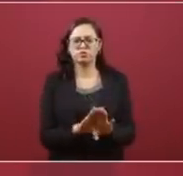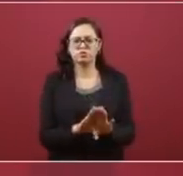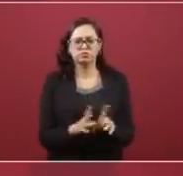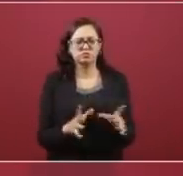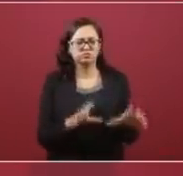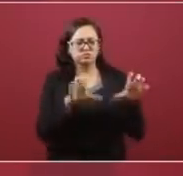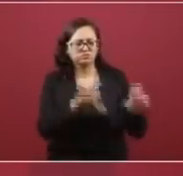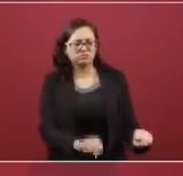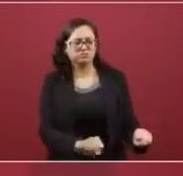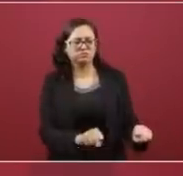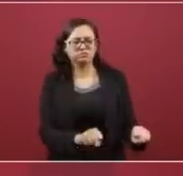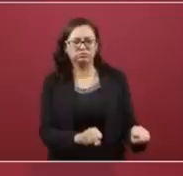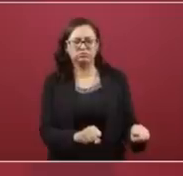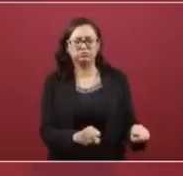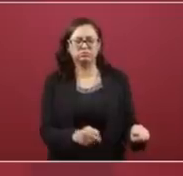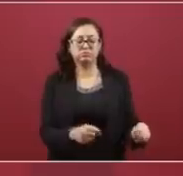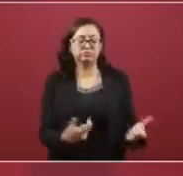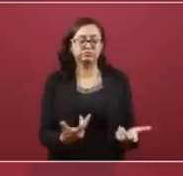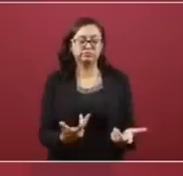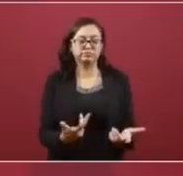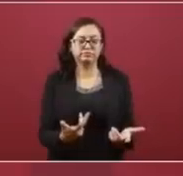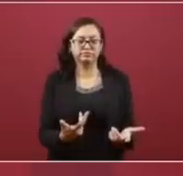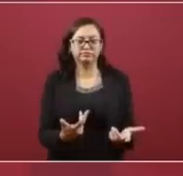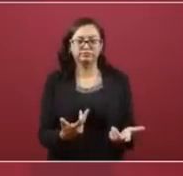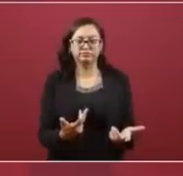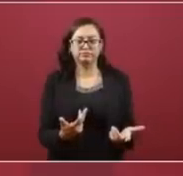casetas, en